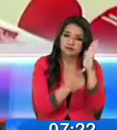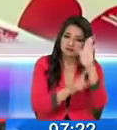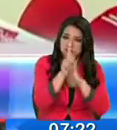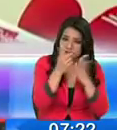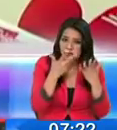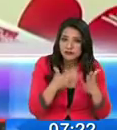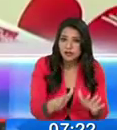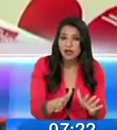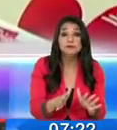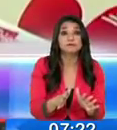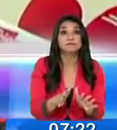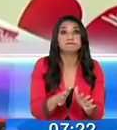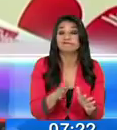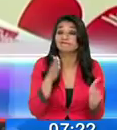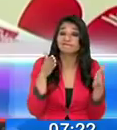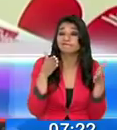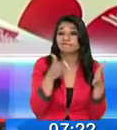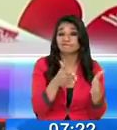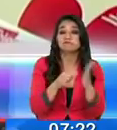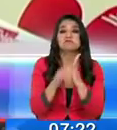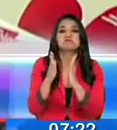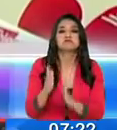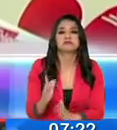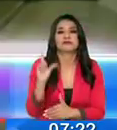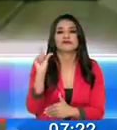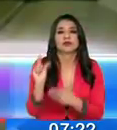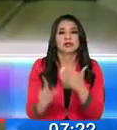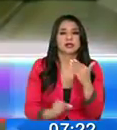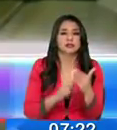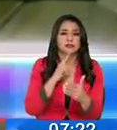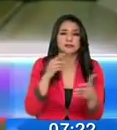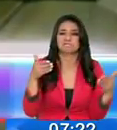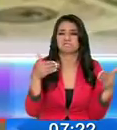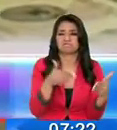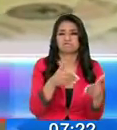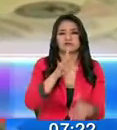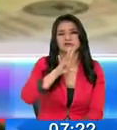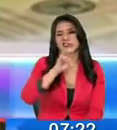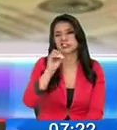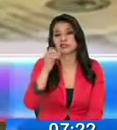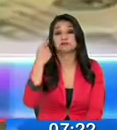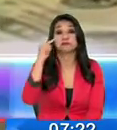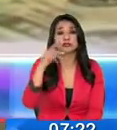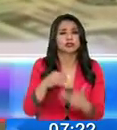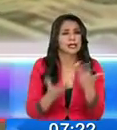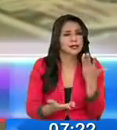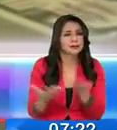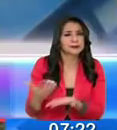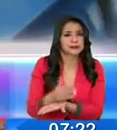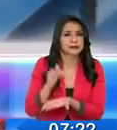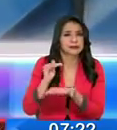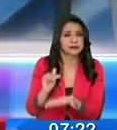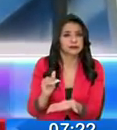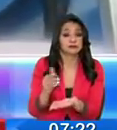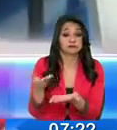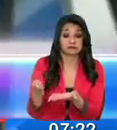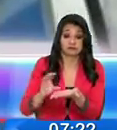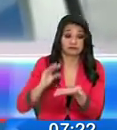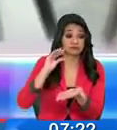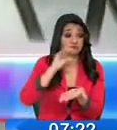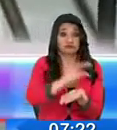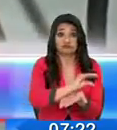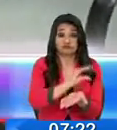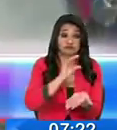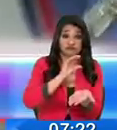económico, cuya proyección, según el ministro de Finanzas, bordea los 700 millones, estiman que la focalización